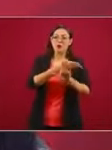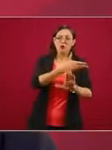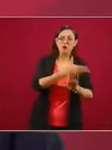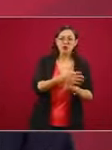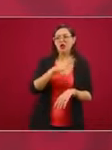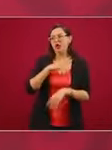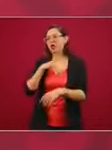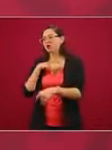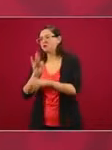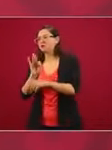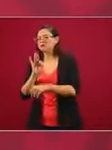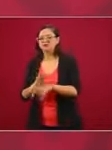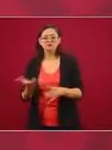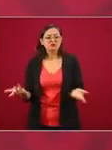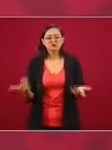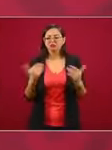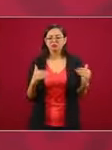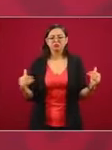amablemente